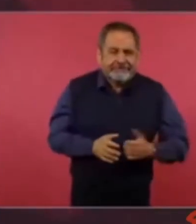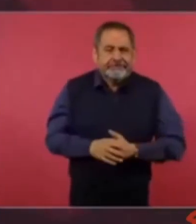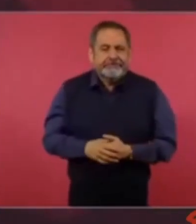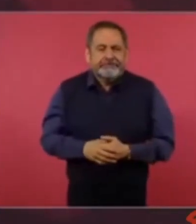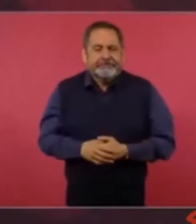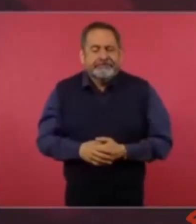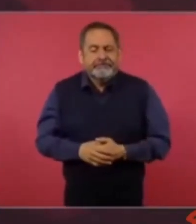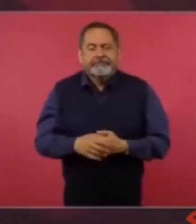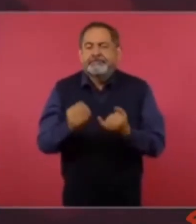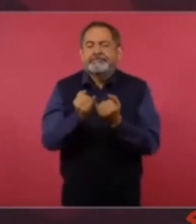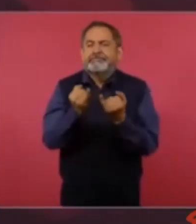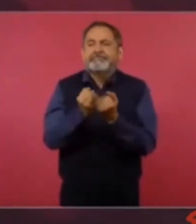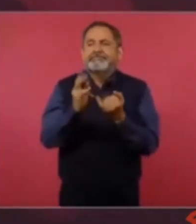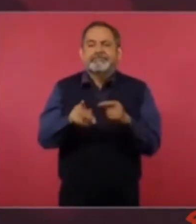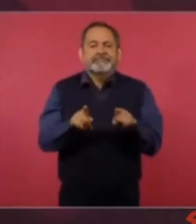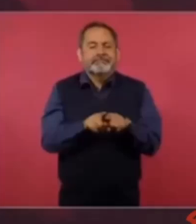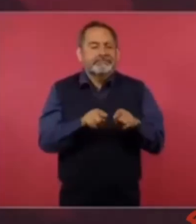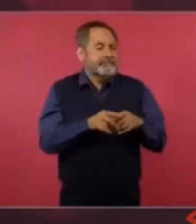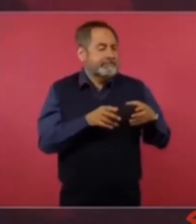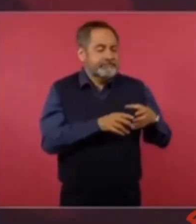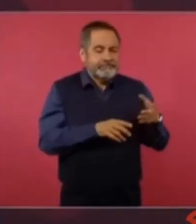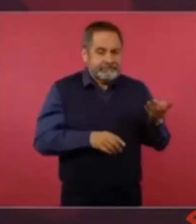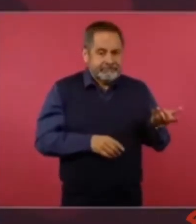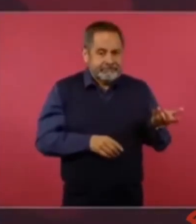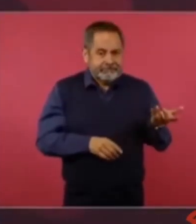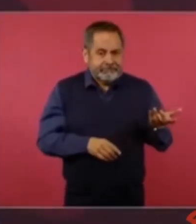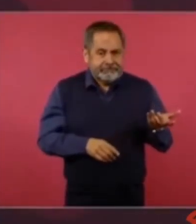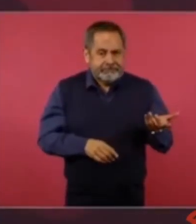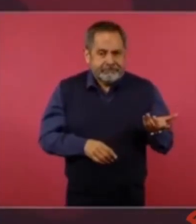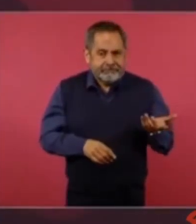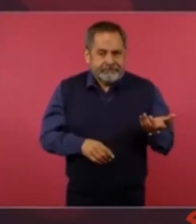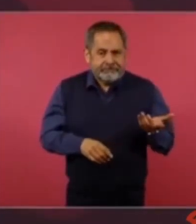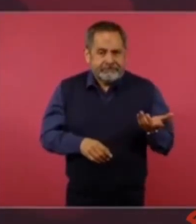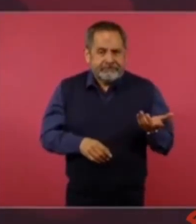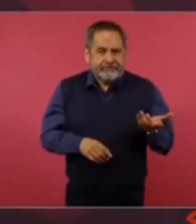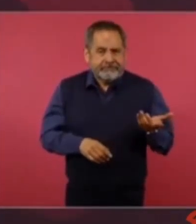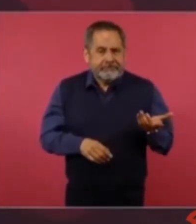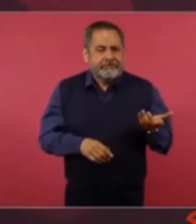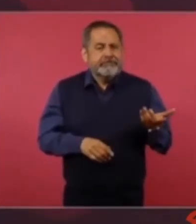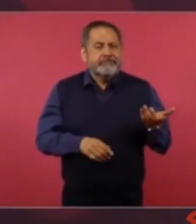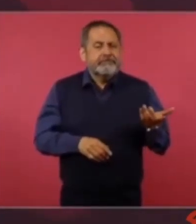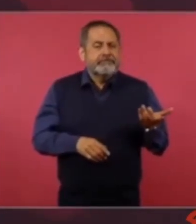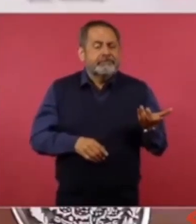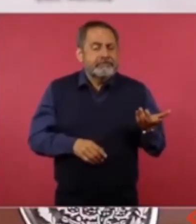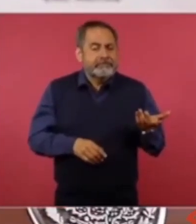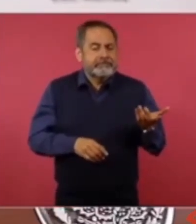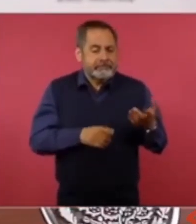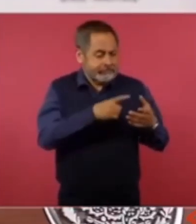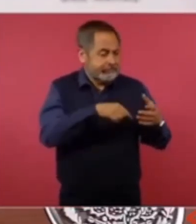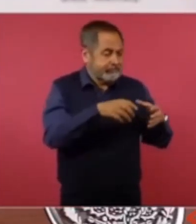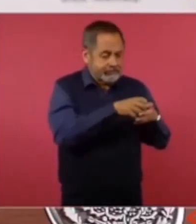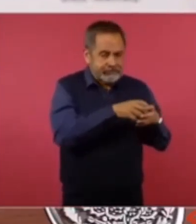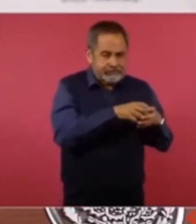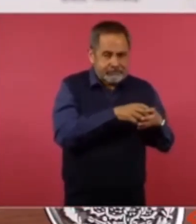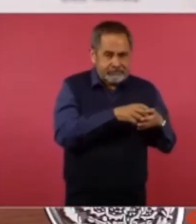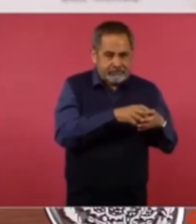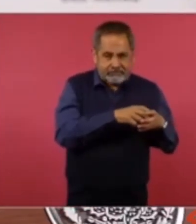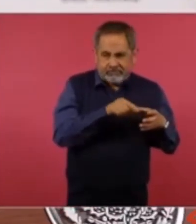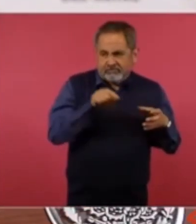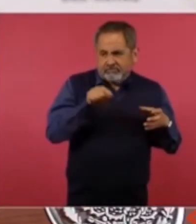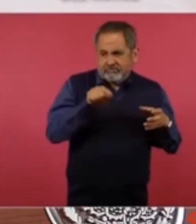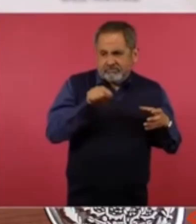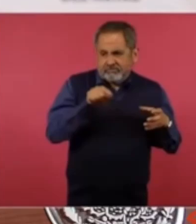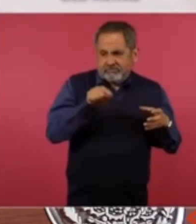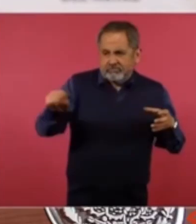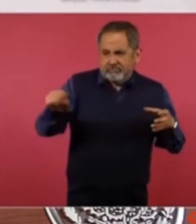los que quisieran que los diputados, los senadores, todos fuesen políticos,